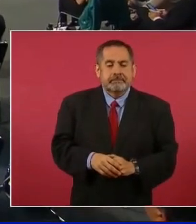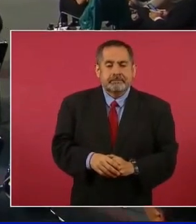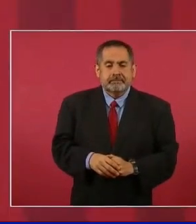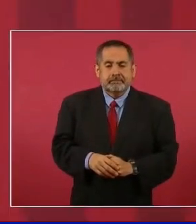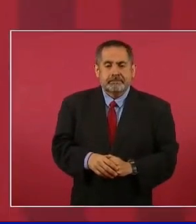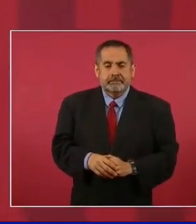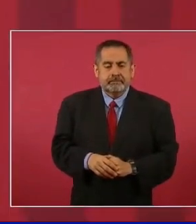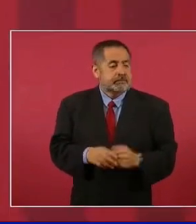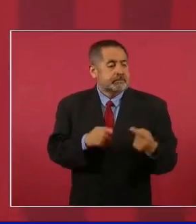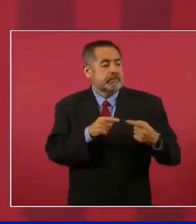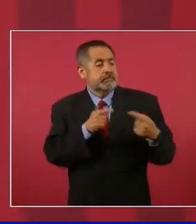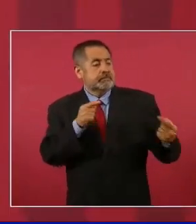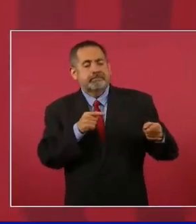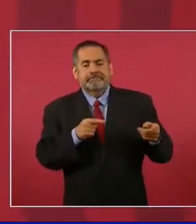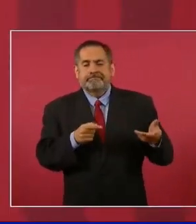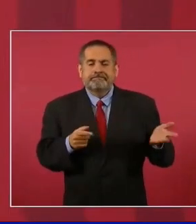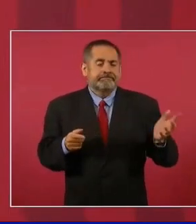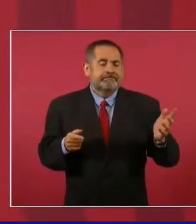nuestros adversarios